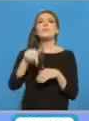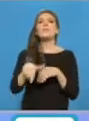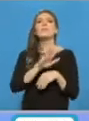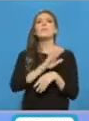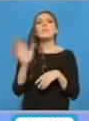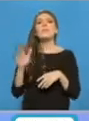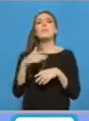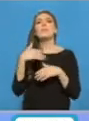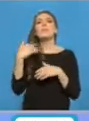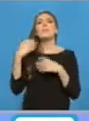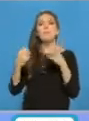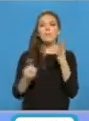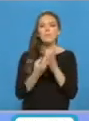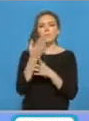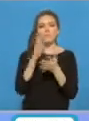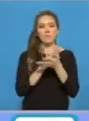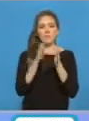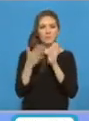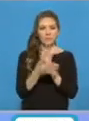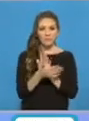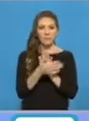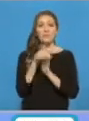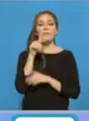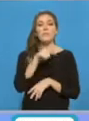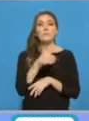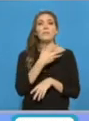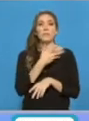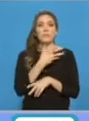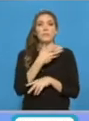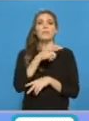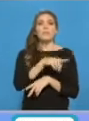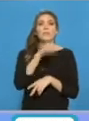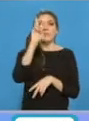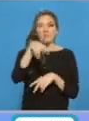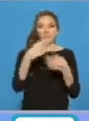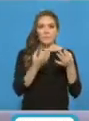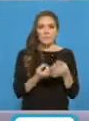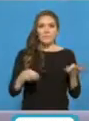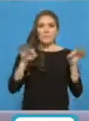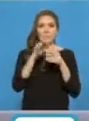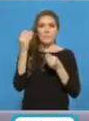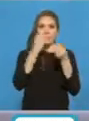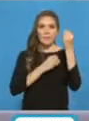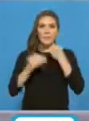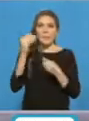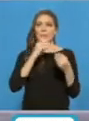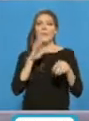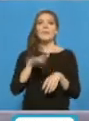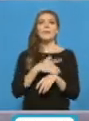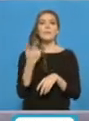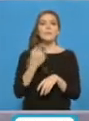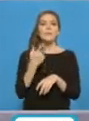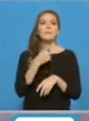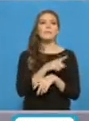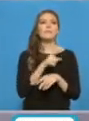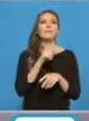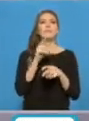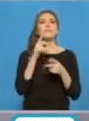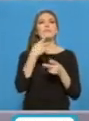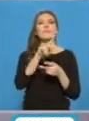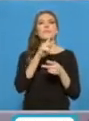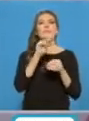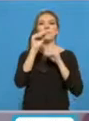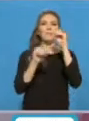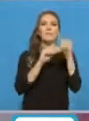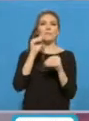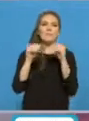Las tortillas tienen nutrimentalmente hablando un valor bastante importante porque por el proceso de nixtamalización, el maíz se somete a